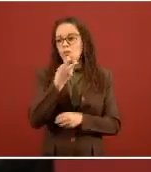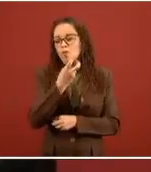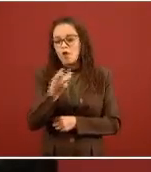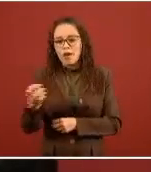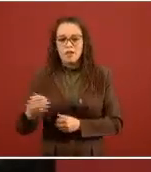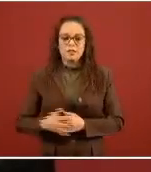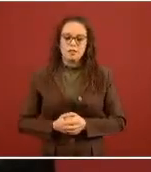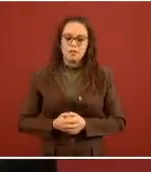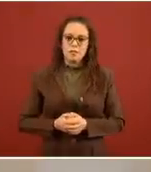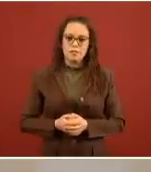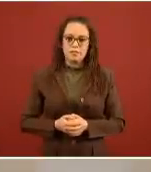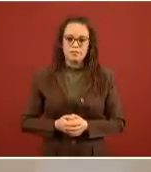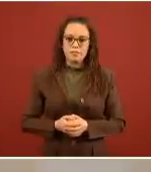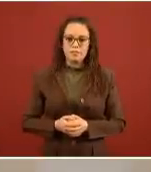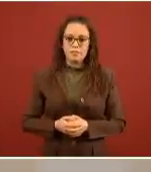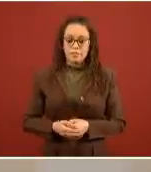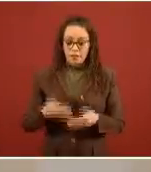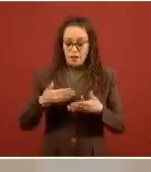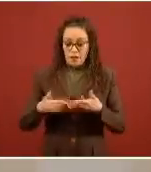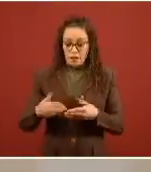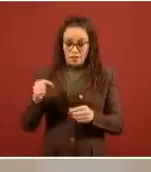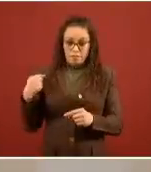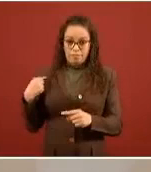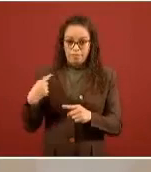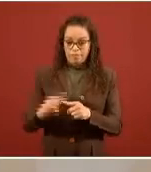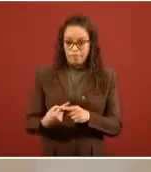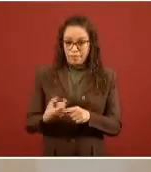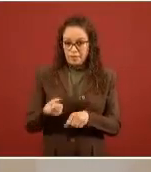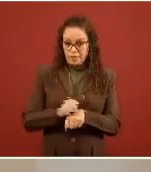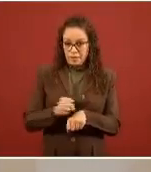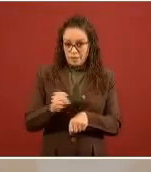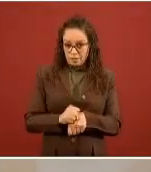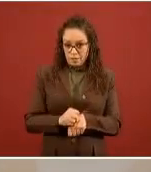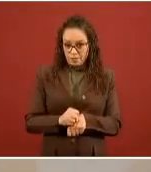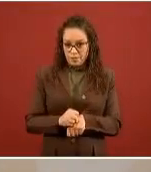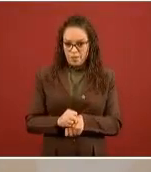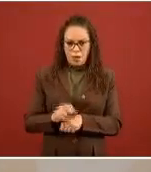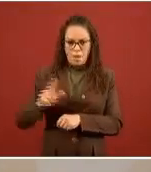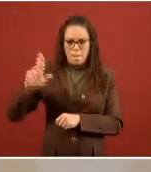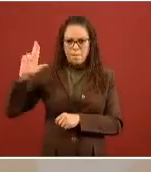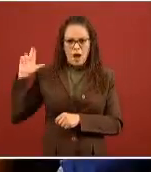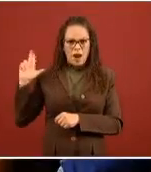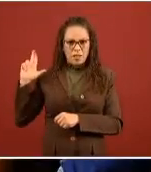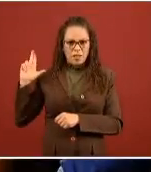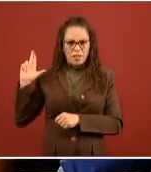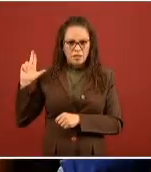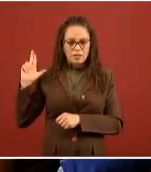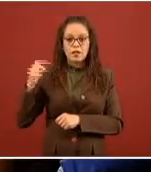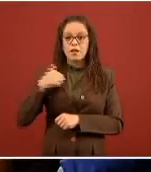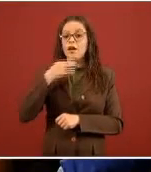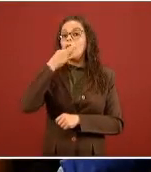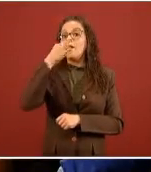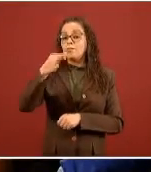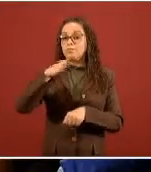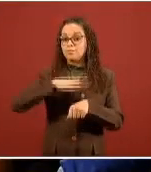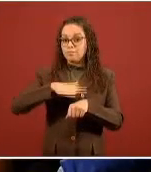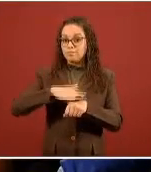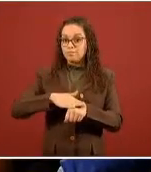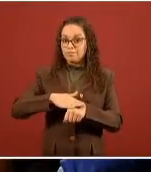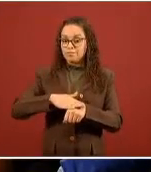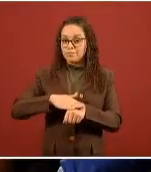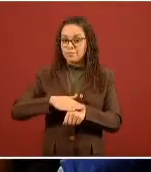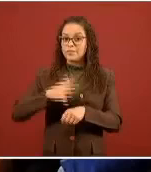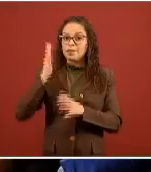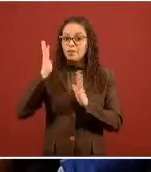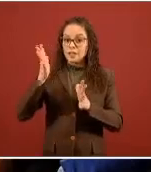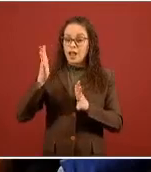En las semanas recientes, y concretamente desde el martes próximo pasado, anunciamos ya la llegada del primero